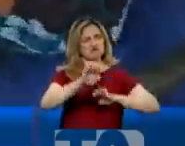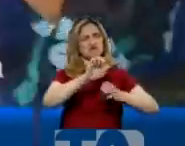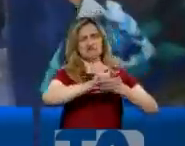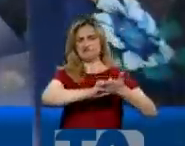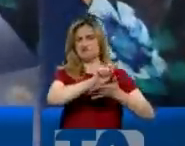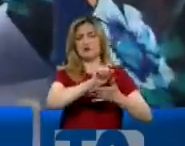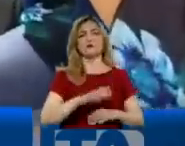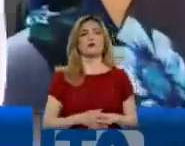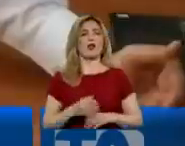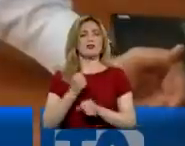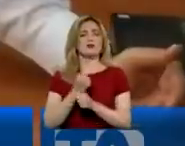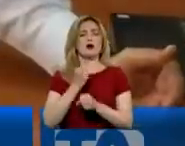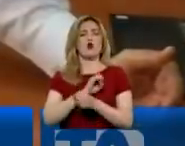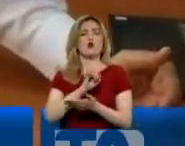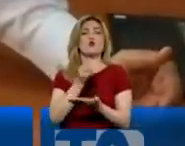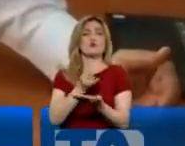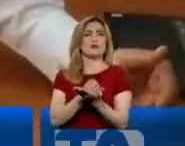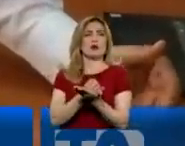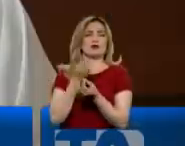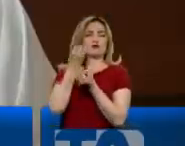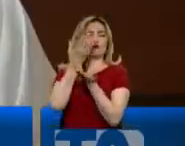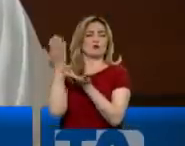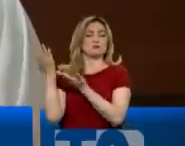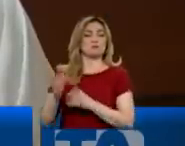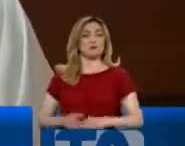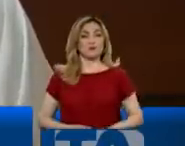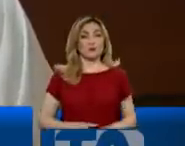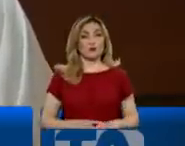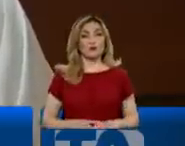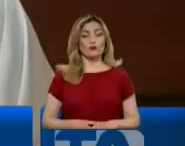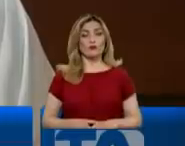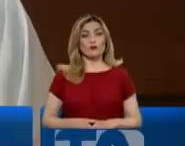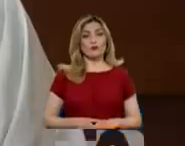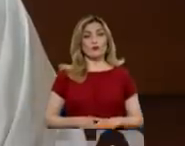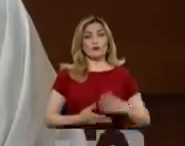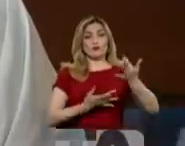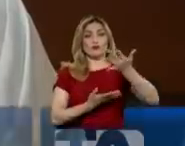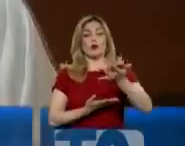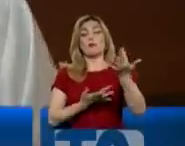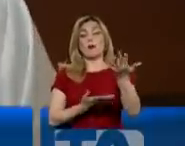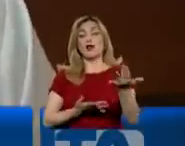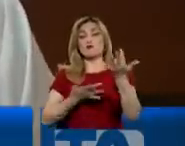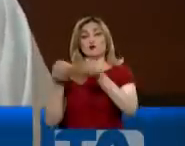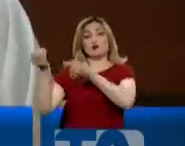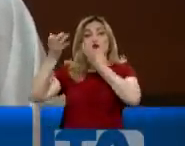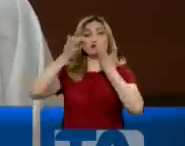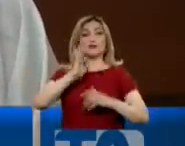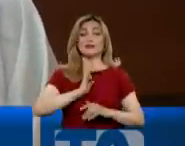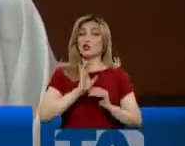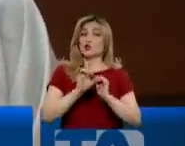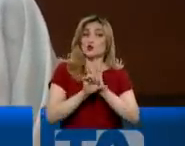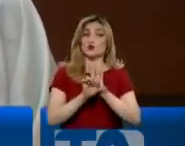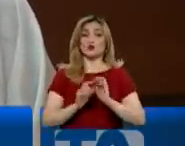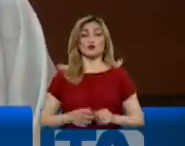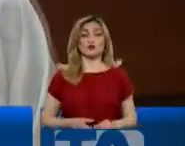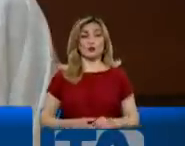trabaja la junta según indicó el presidente julio cante y nosotros estamos a la espera de los informes técnicos jurídicos sobre los cuales vamos